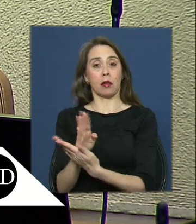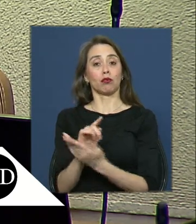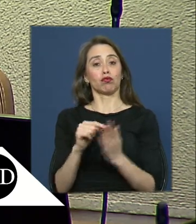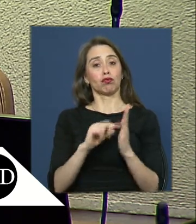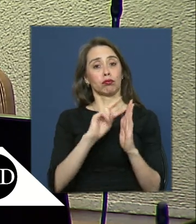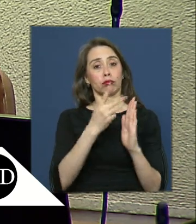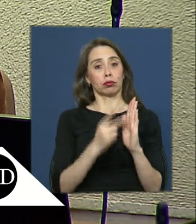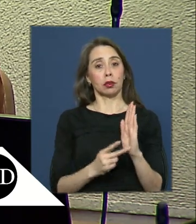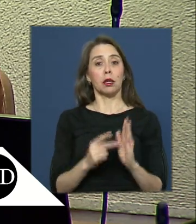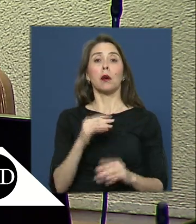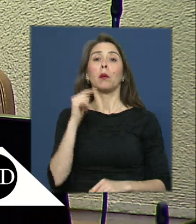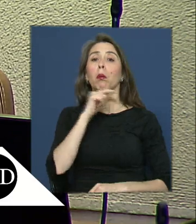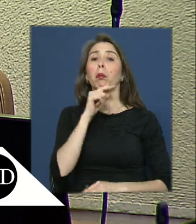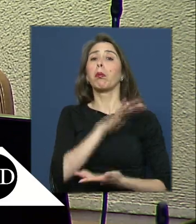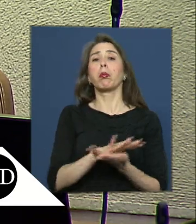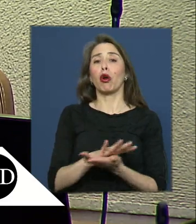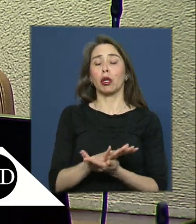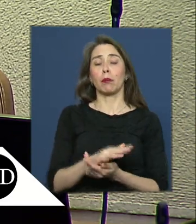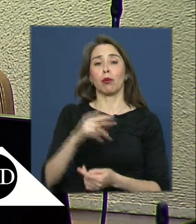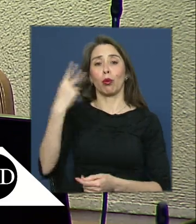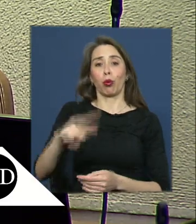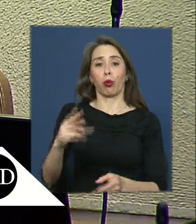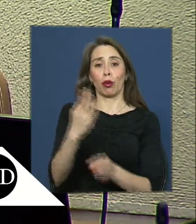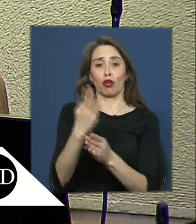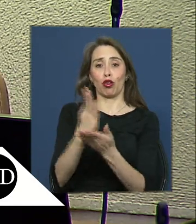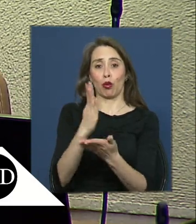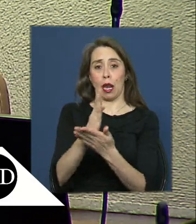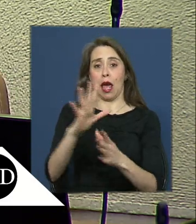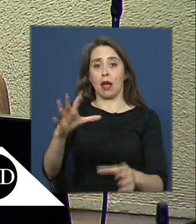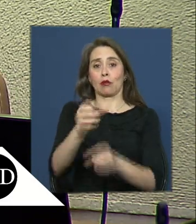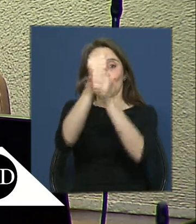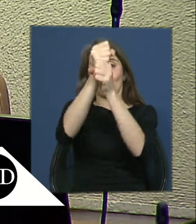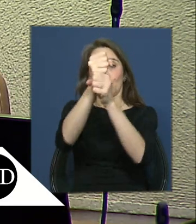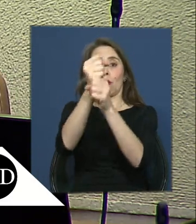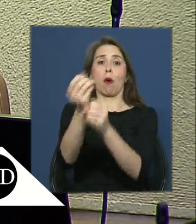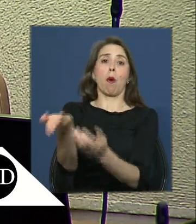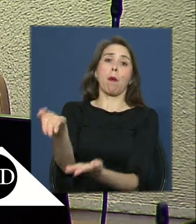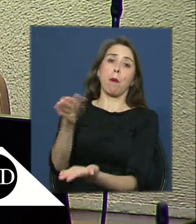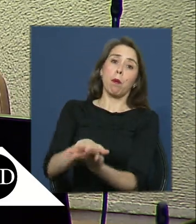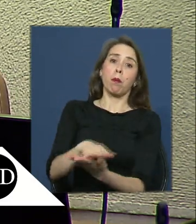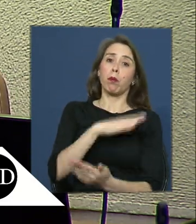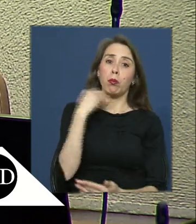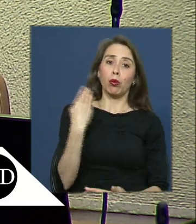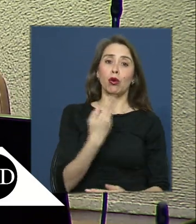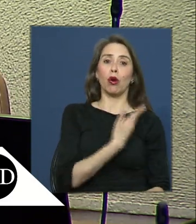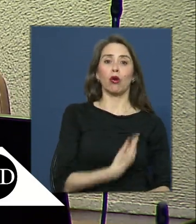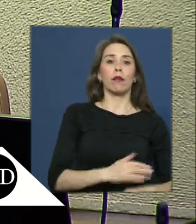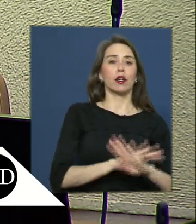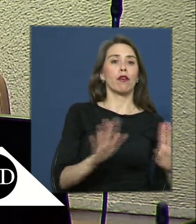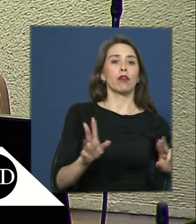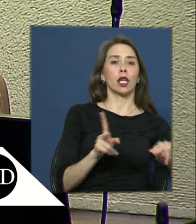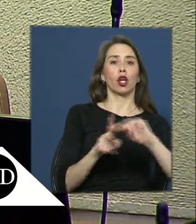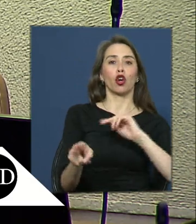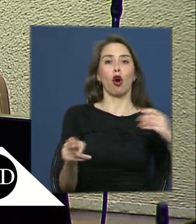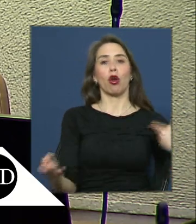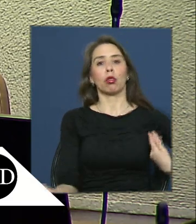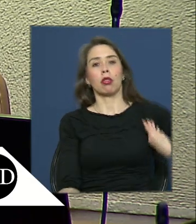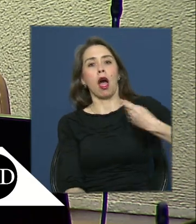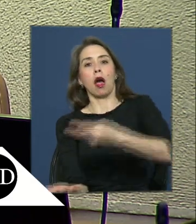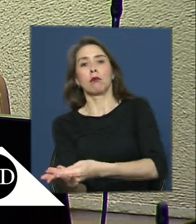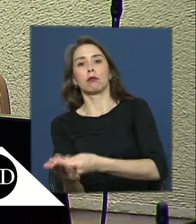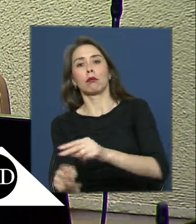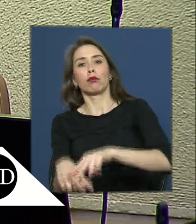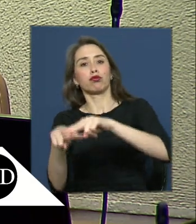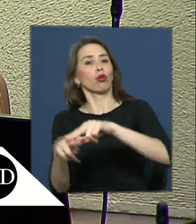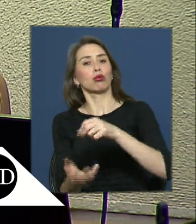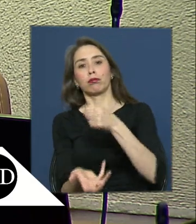si fallece el sostenedor, se termina la subvención. Lo que se propone